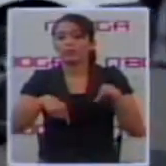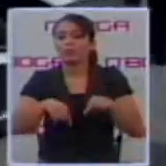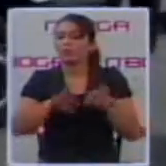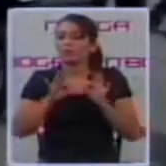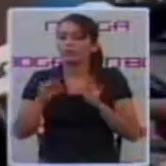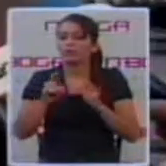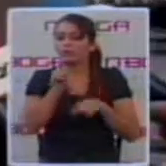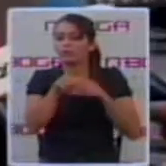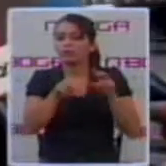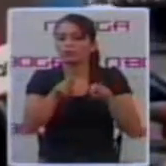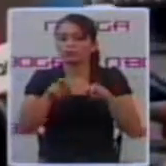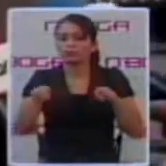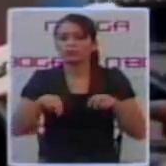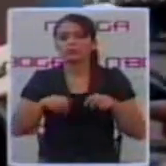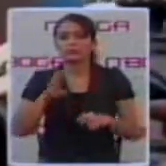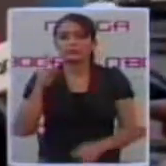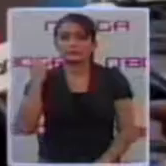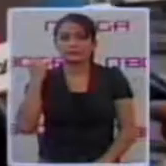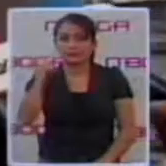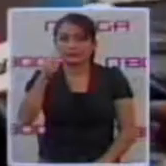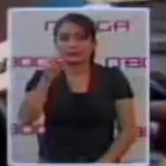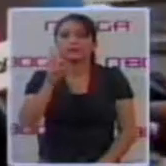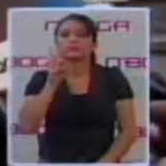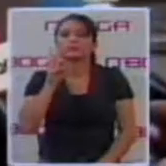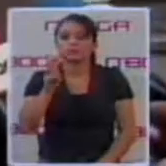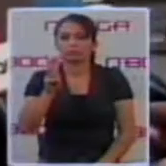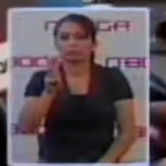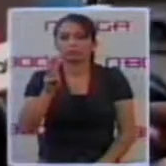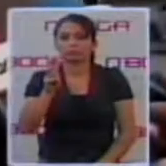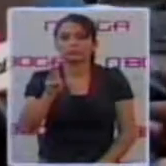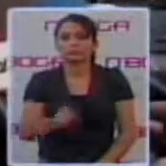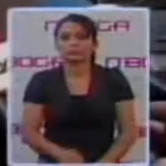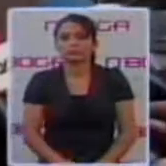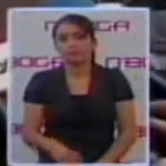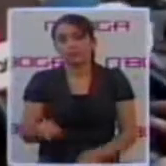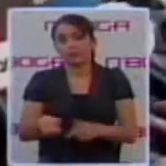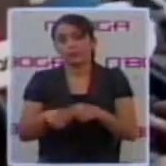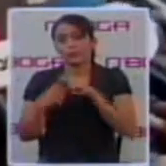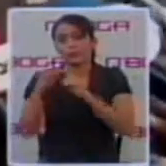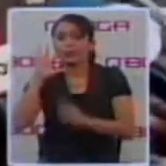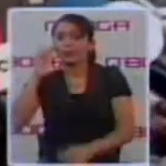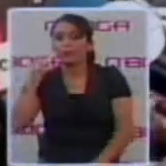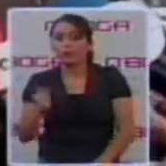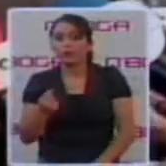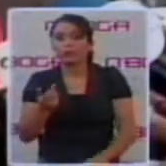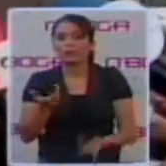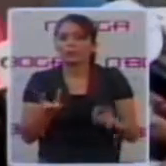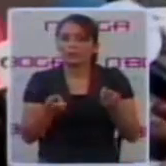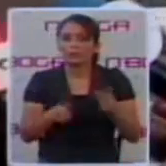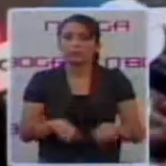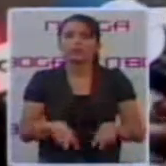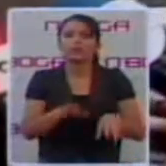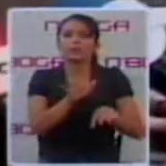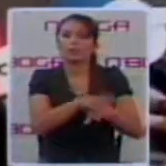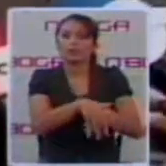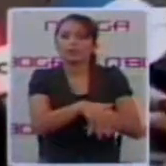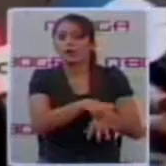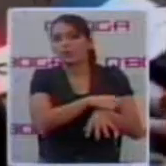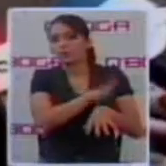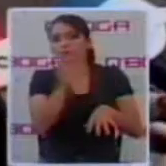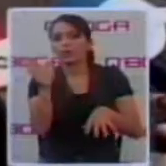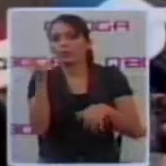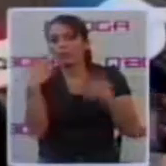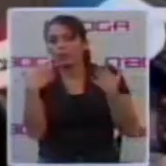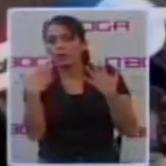16 personas. Creo que Cuenca viene siendo el origen de esto. Sin embargo, ustedes encuentran Machala, La Uruguaya, ya hay un servicio Machala-Guayaquil que se hizo cooperativa, por